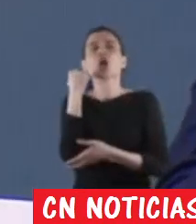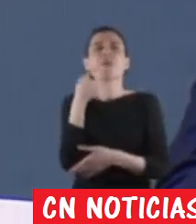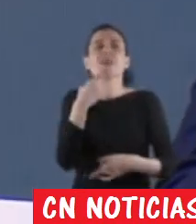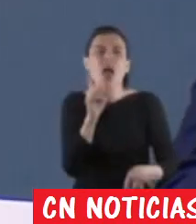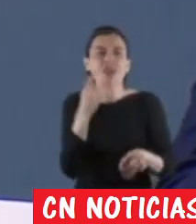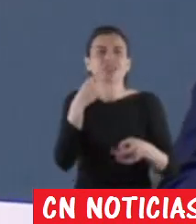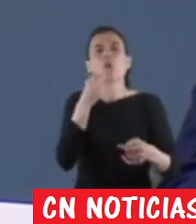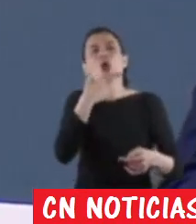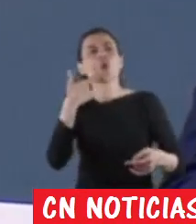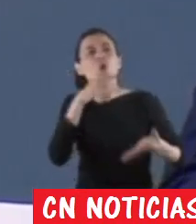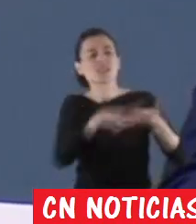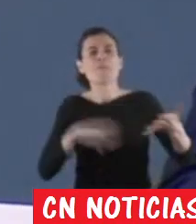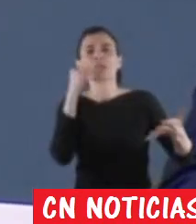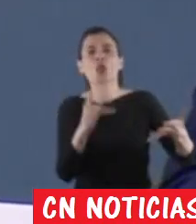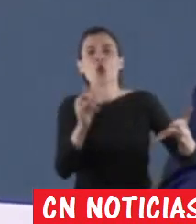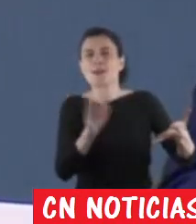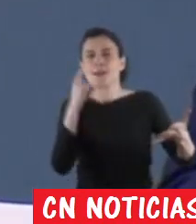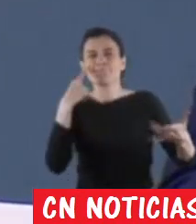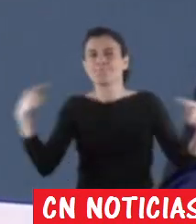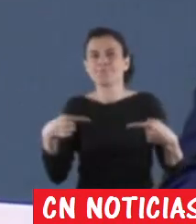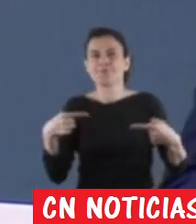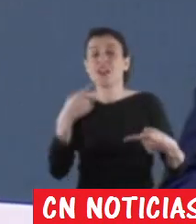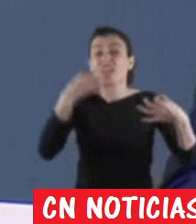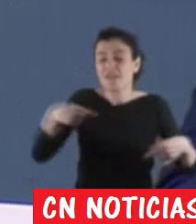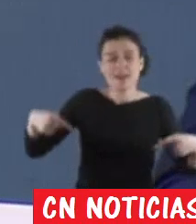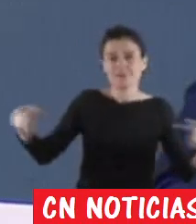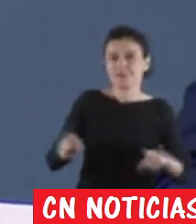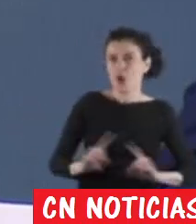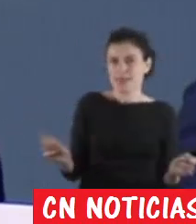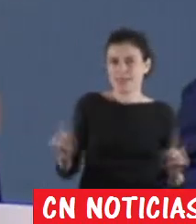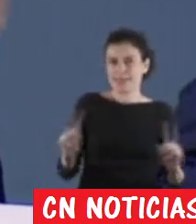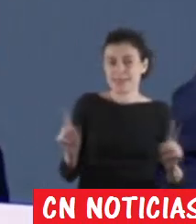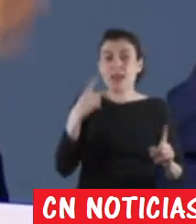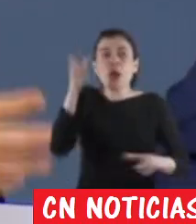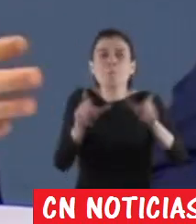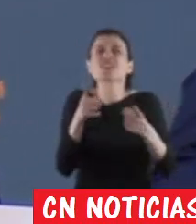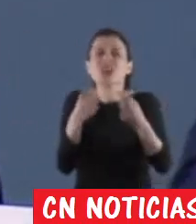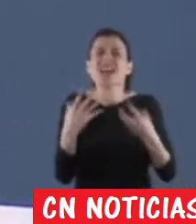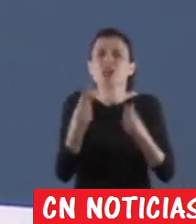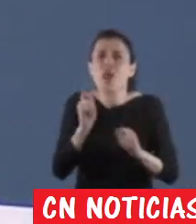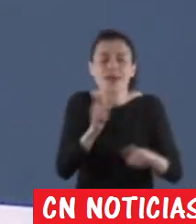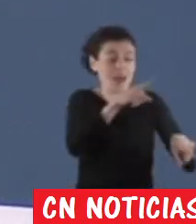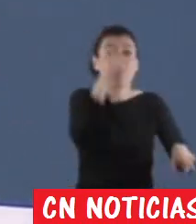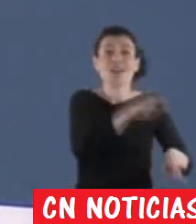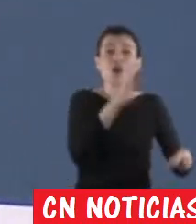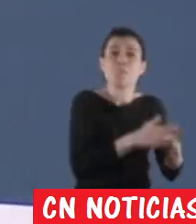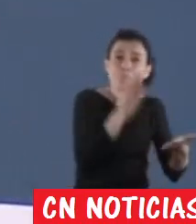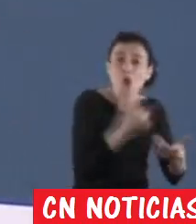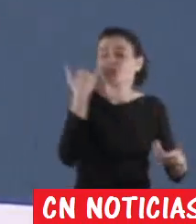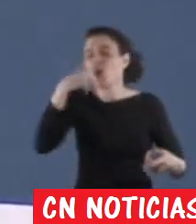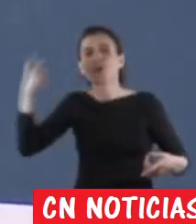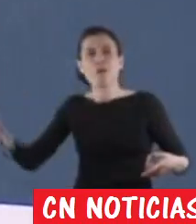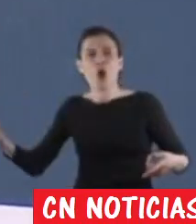sentido común que nos dicen, es otra cosa. Los eslabones débiles son el que produce y trabaja y el que consume del otro